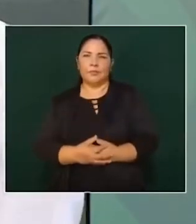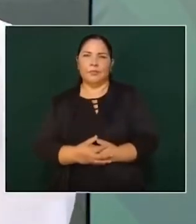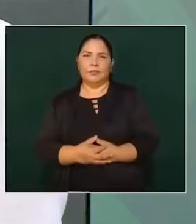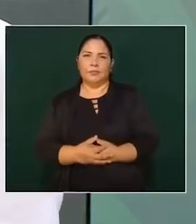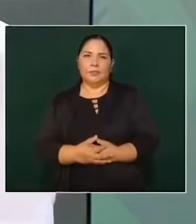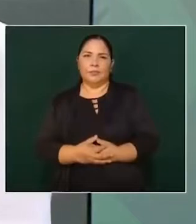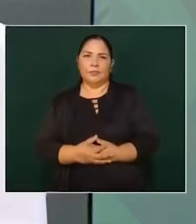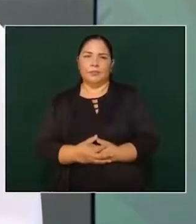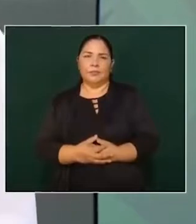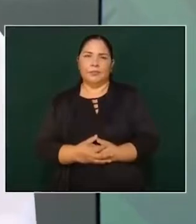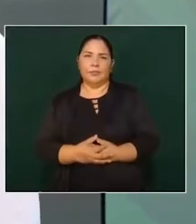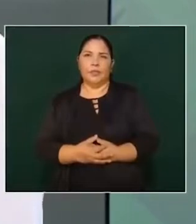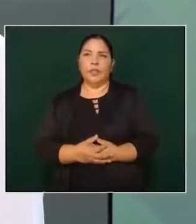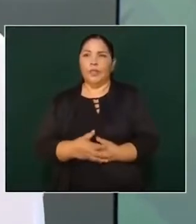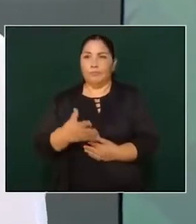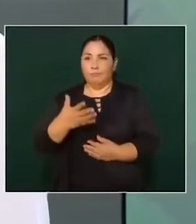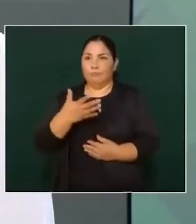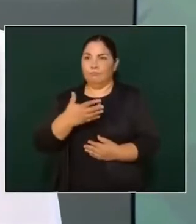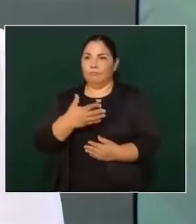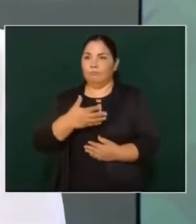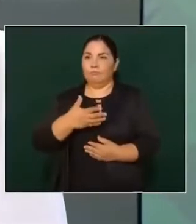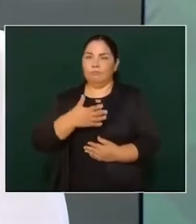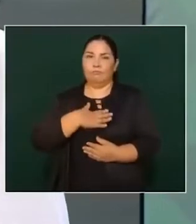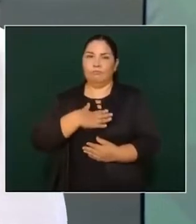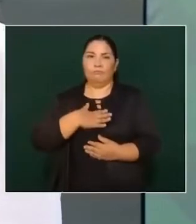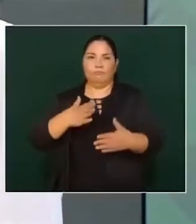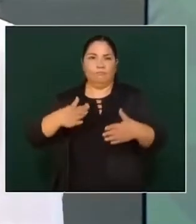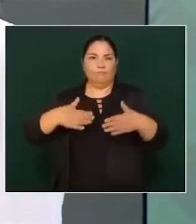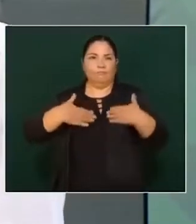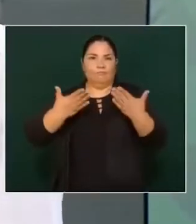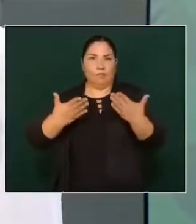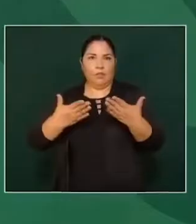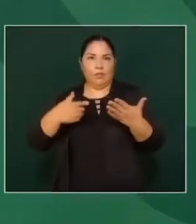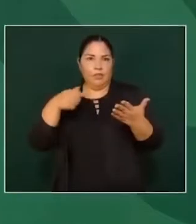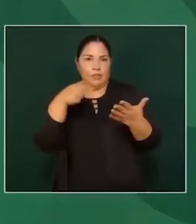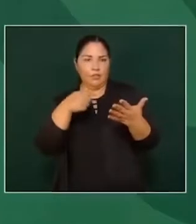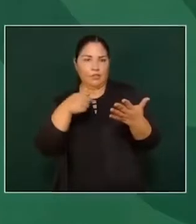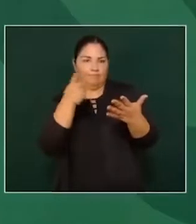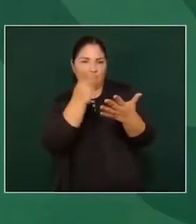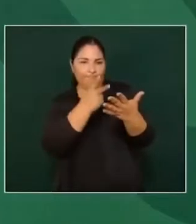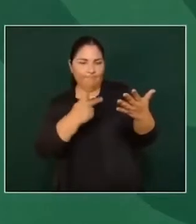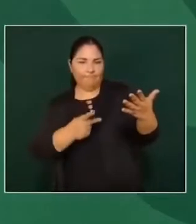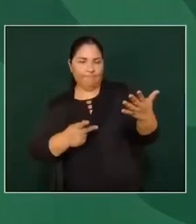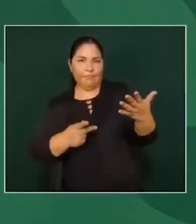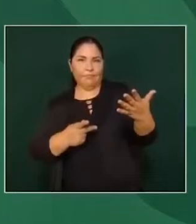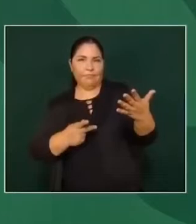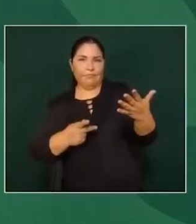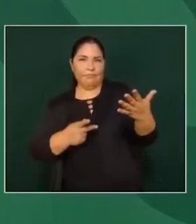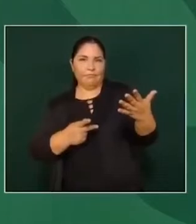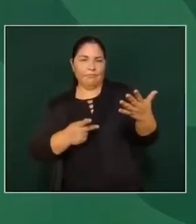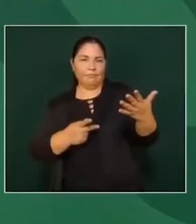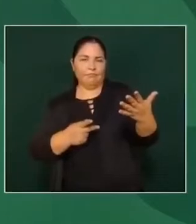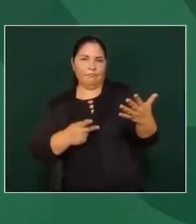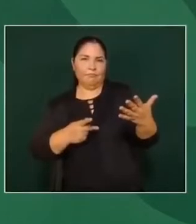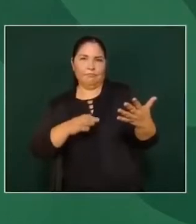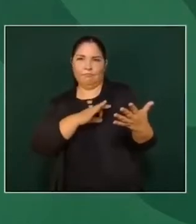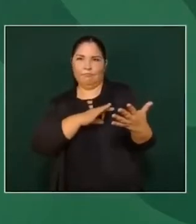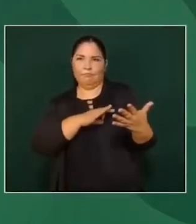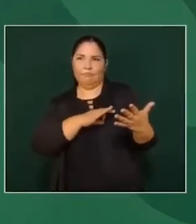Y tenemos confianza de que esta estrategia nos va